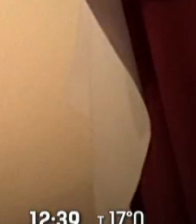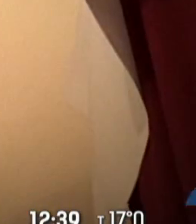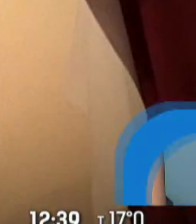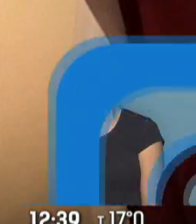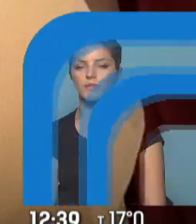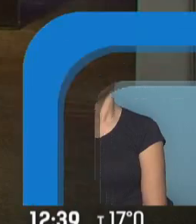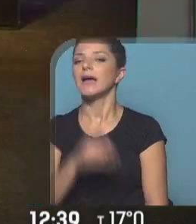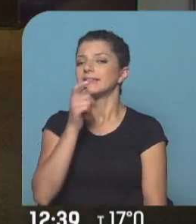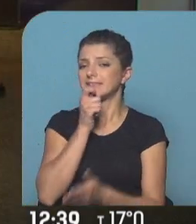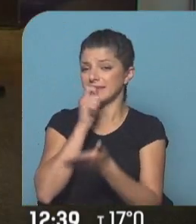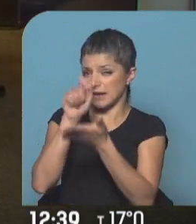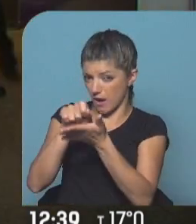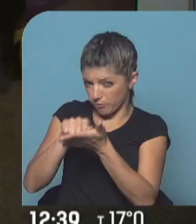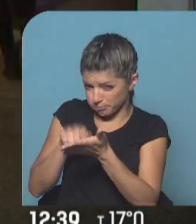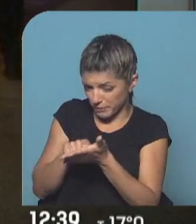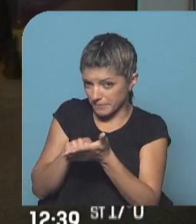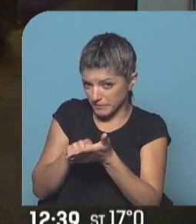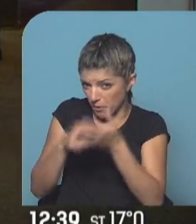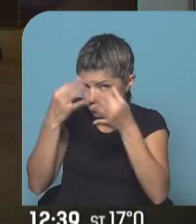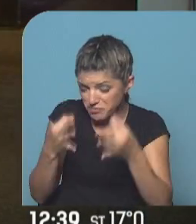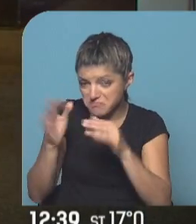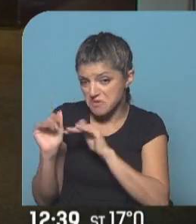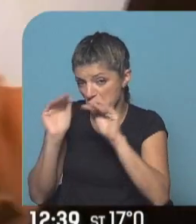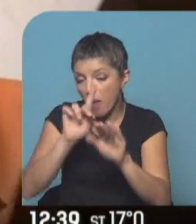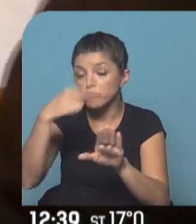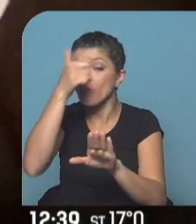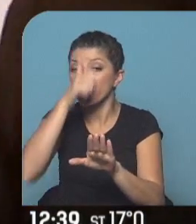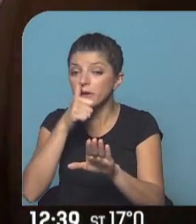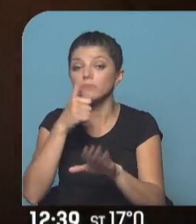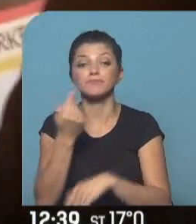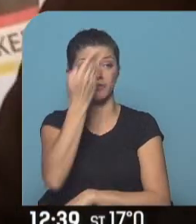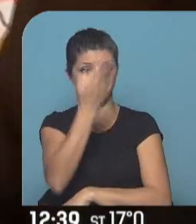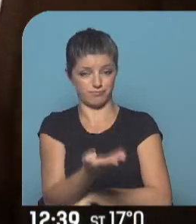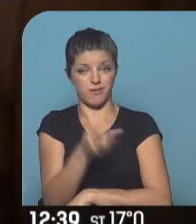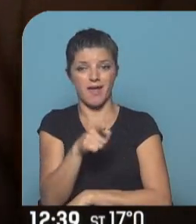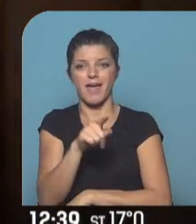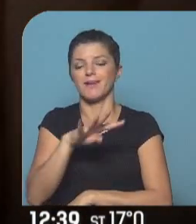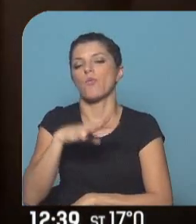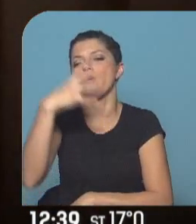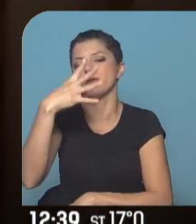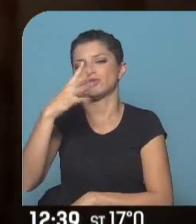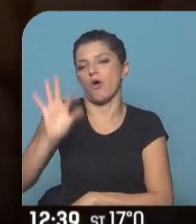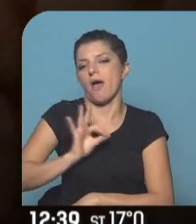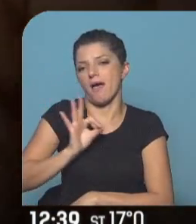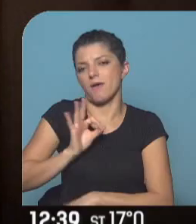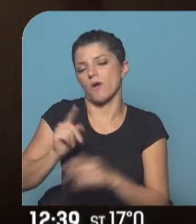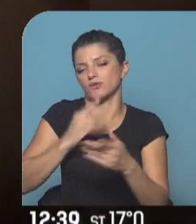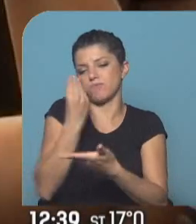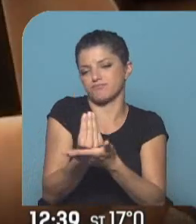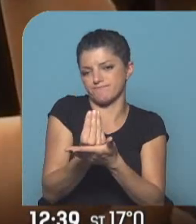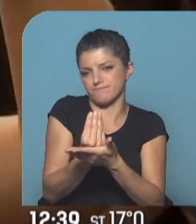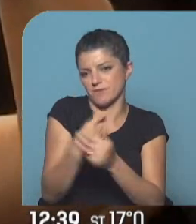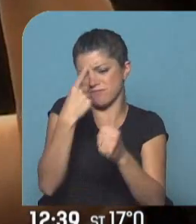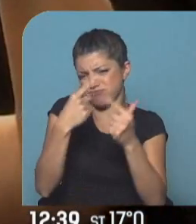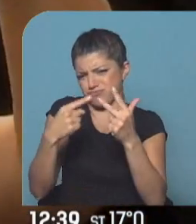Si los resultados del 24 de septiembre se acercan a estos números, Merkel ingresará a su cuarto mandato consecutivo, para lo cual